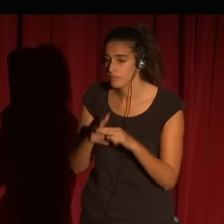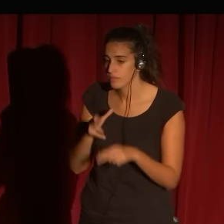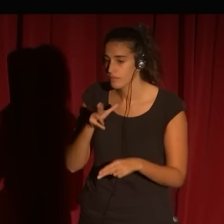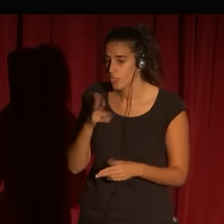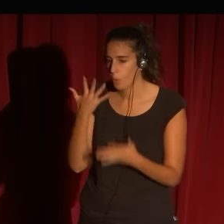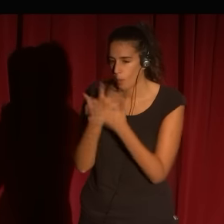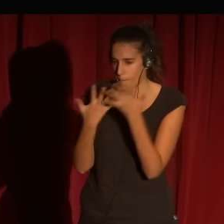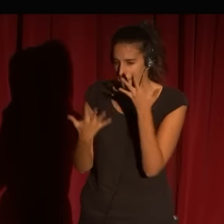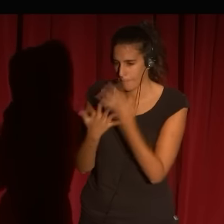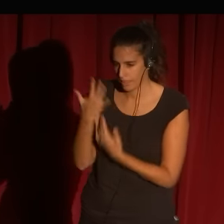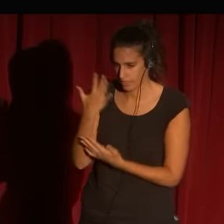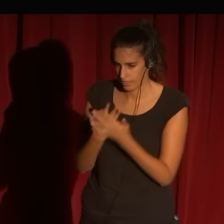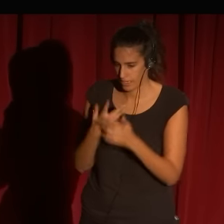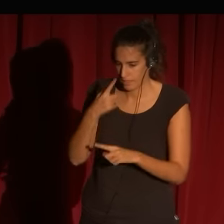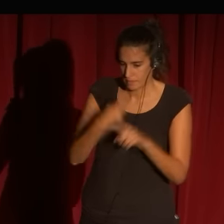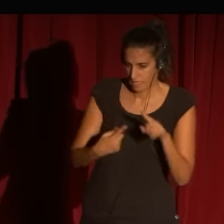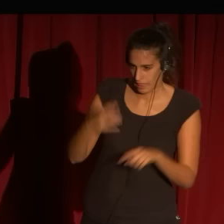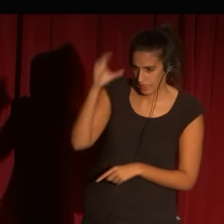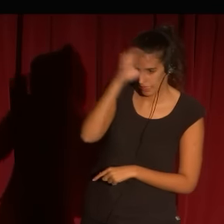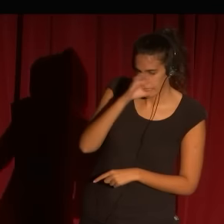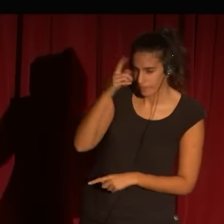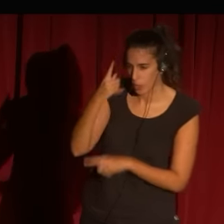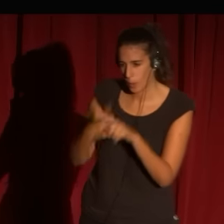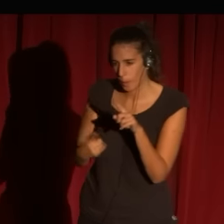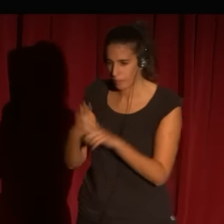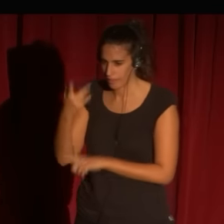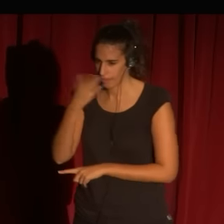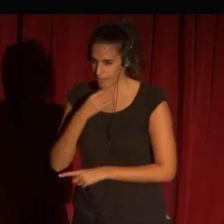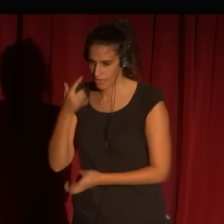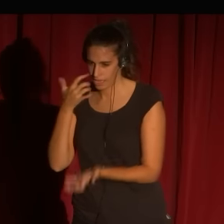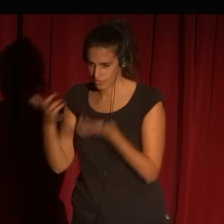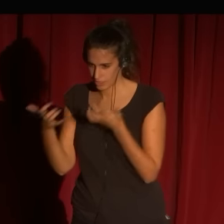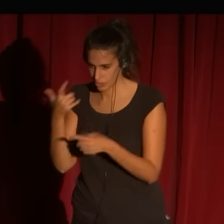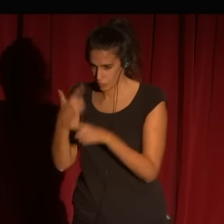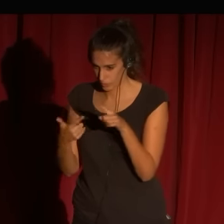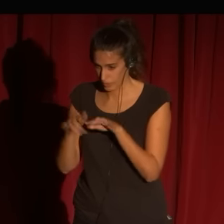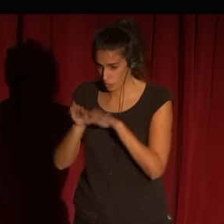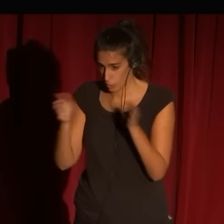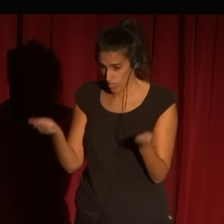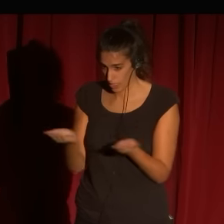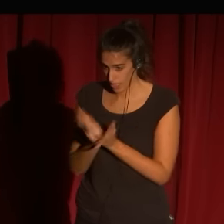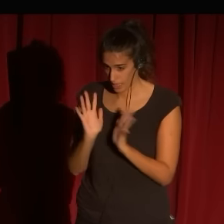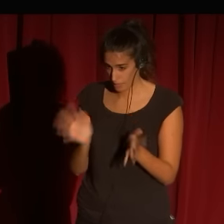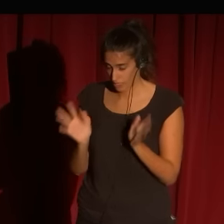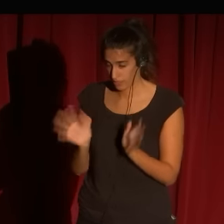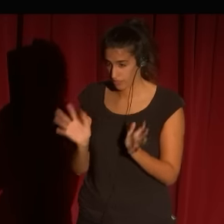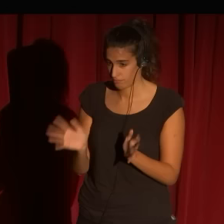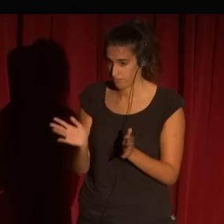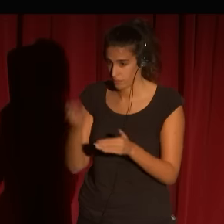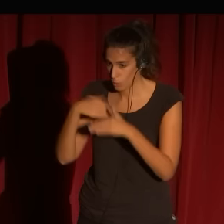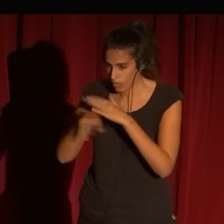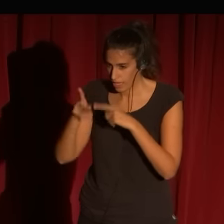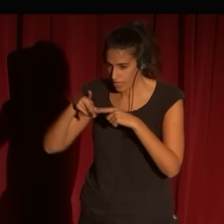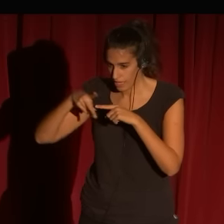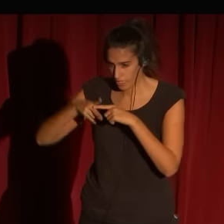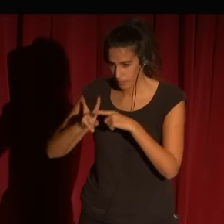entre ya medio camino entre lo científico y lo estético artístico es una caja de plata es una caja que guarda herramientas